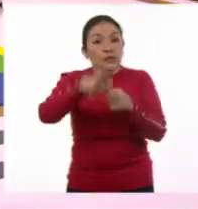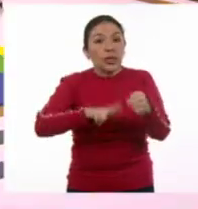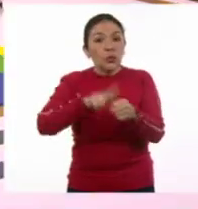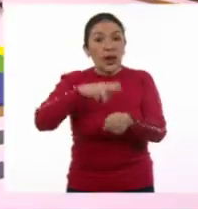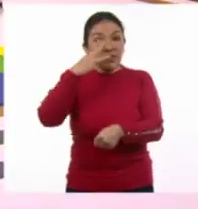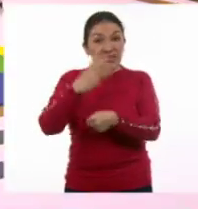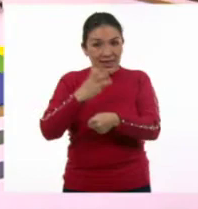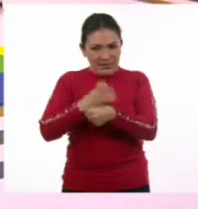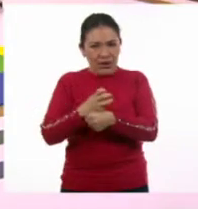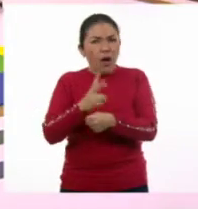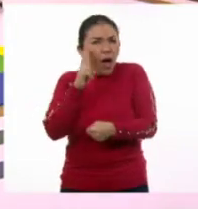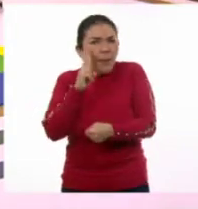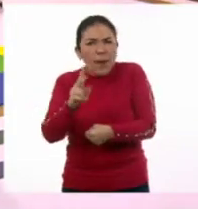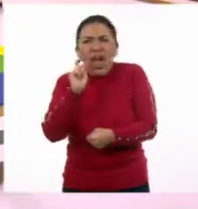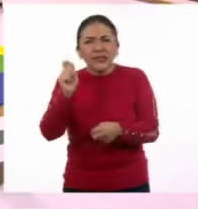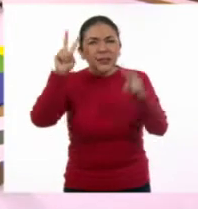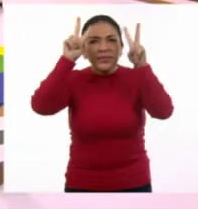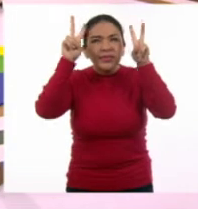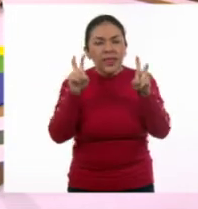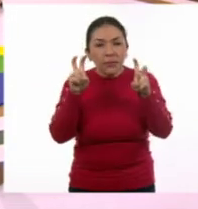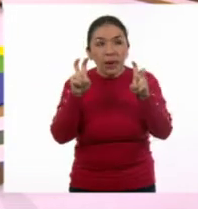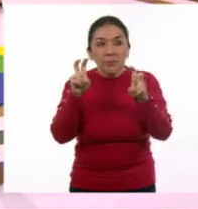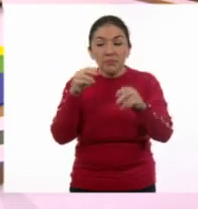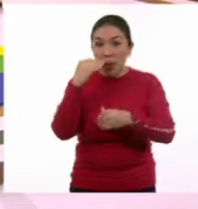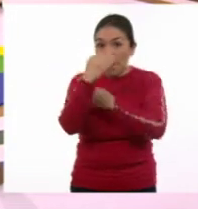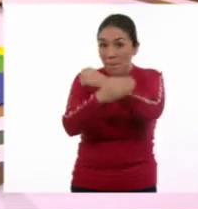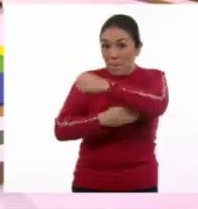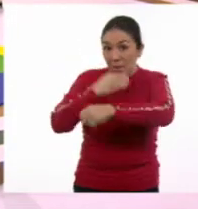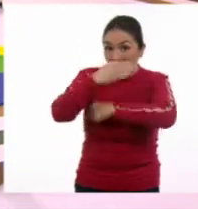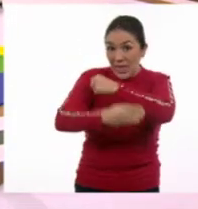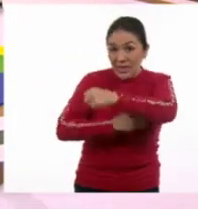grado vamos a abrir el tema vendas